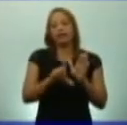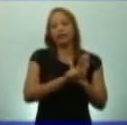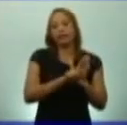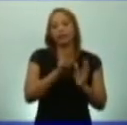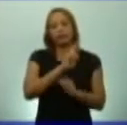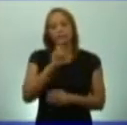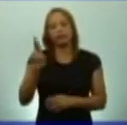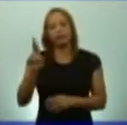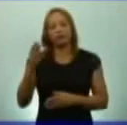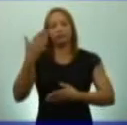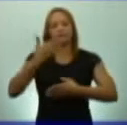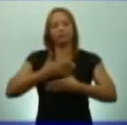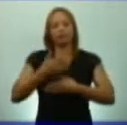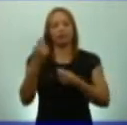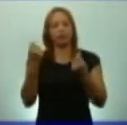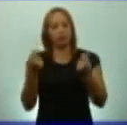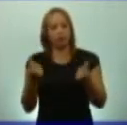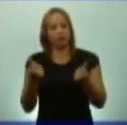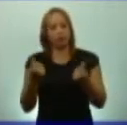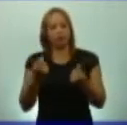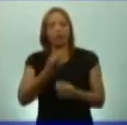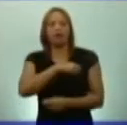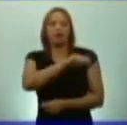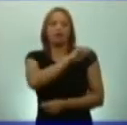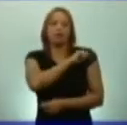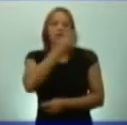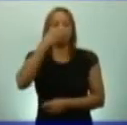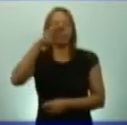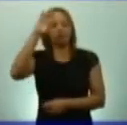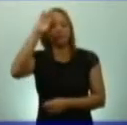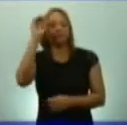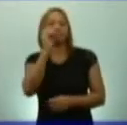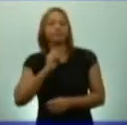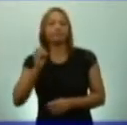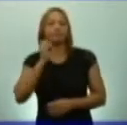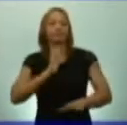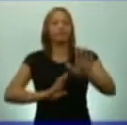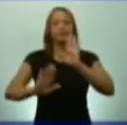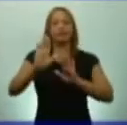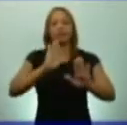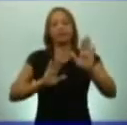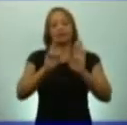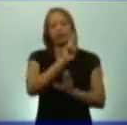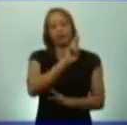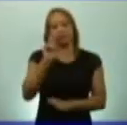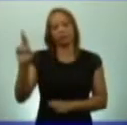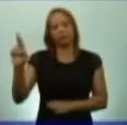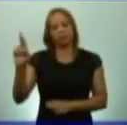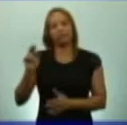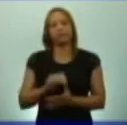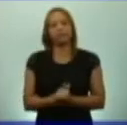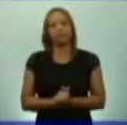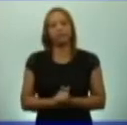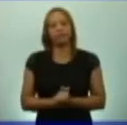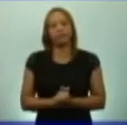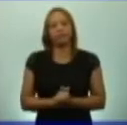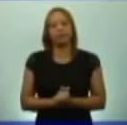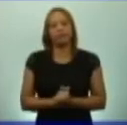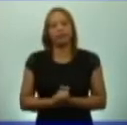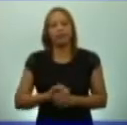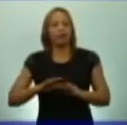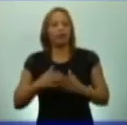económico. El pueblo cubano se organiza y defiende su revolución. Las milicias